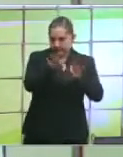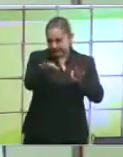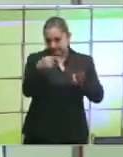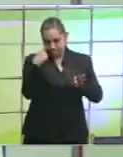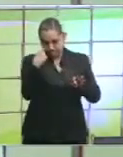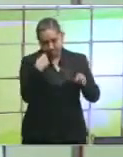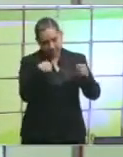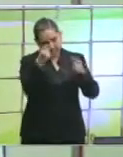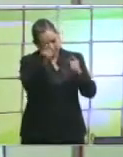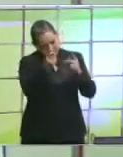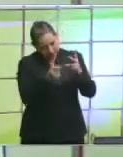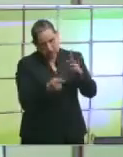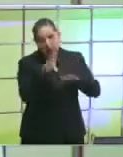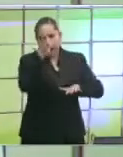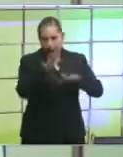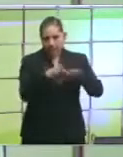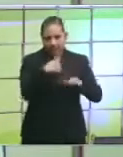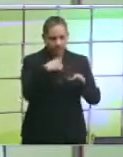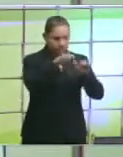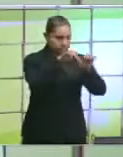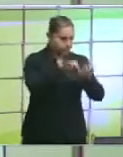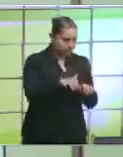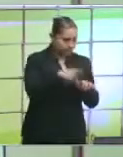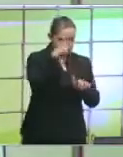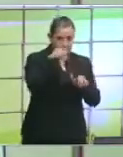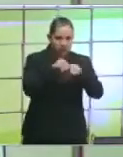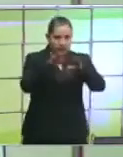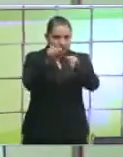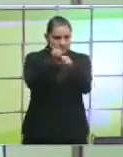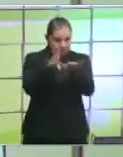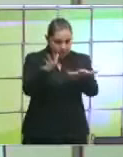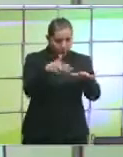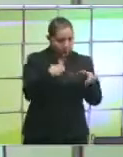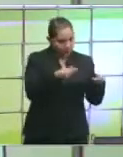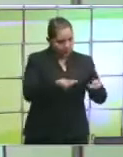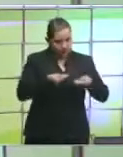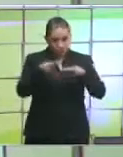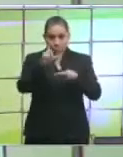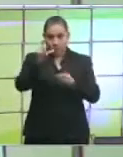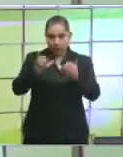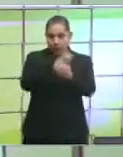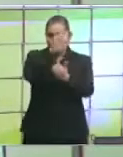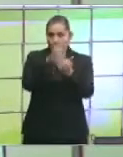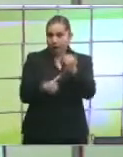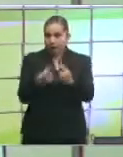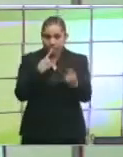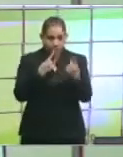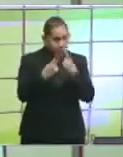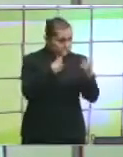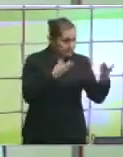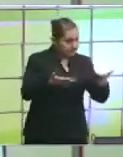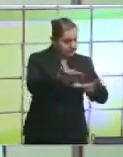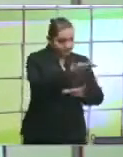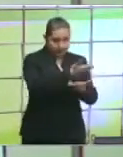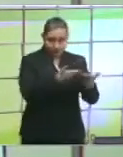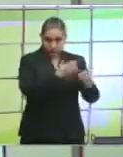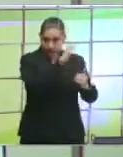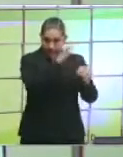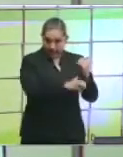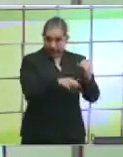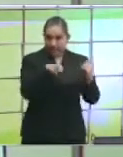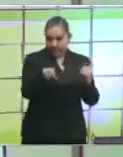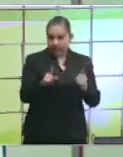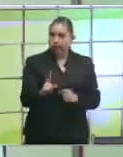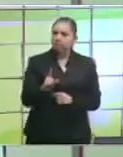hacemos un pequeño boletín de prensa y esta persona sale después de la sesión a hablar con la persona que está ahí